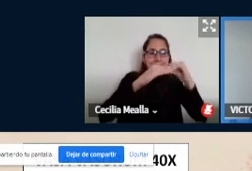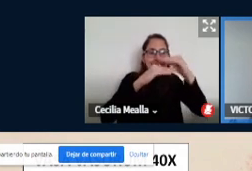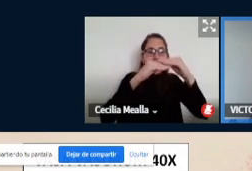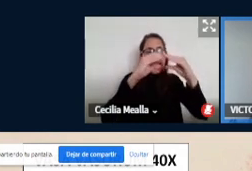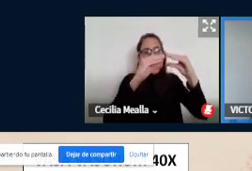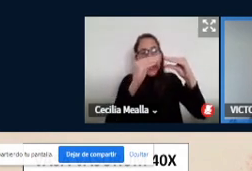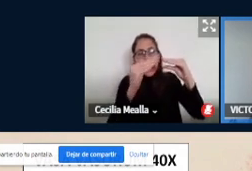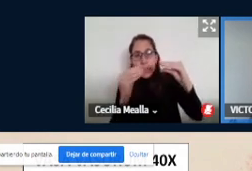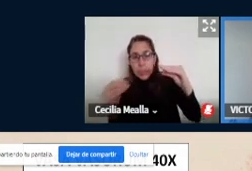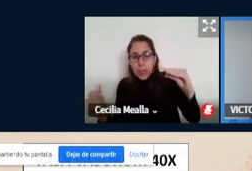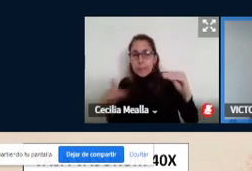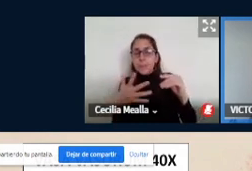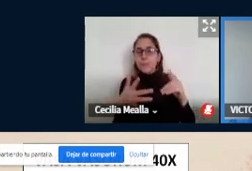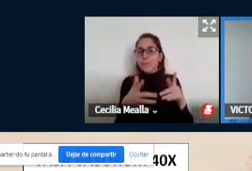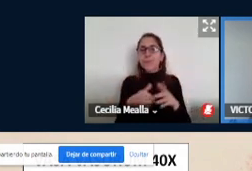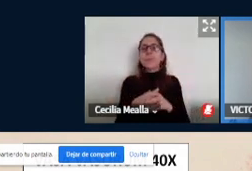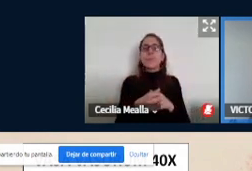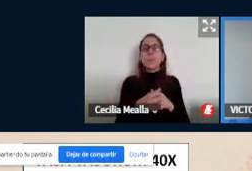la adventicia